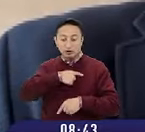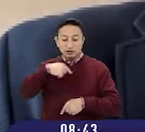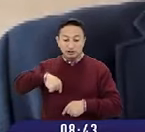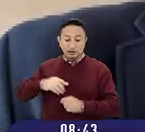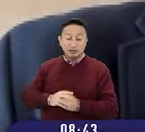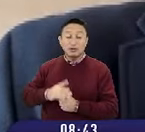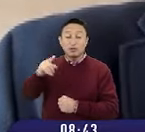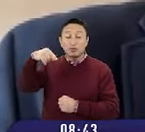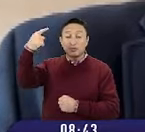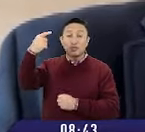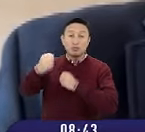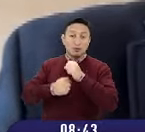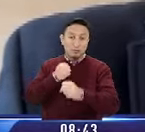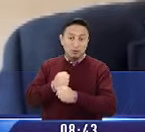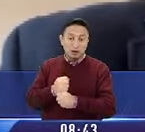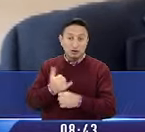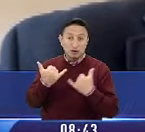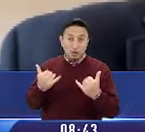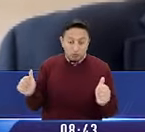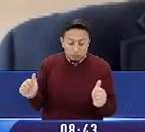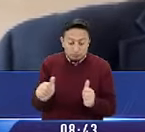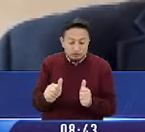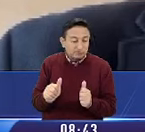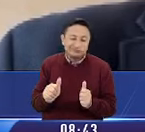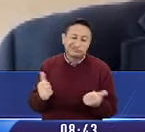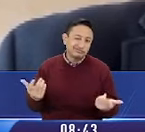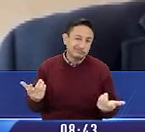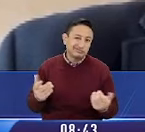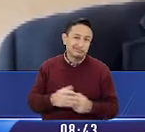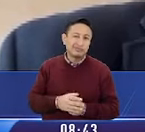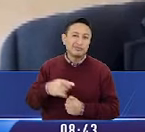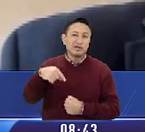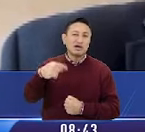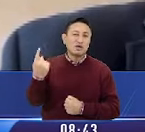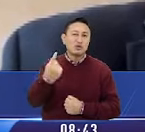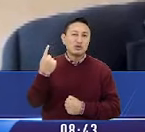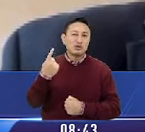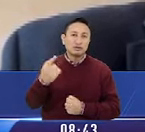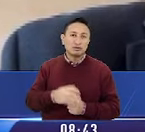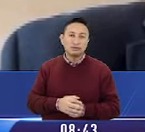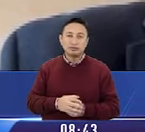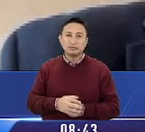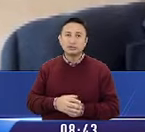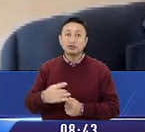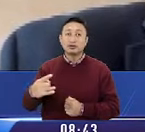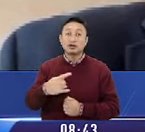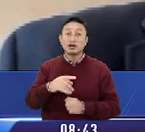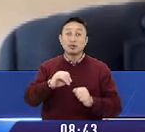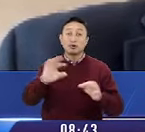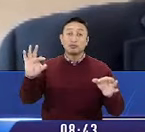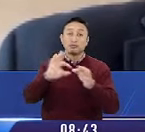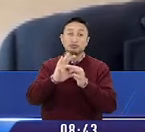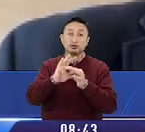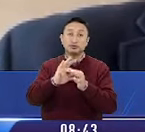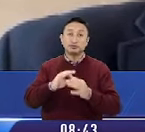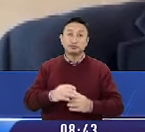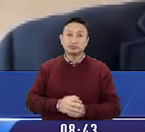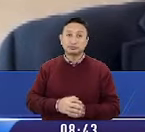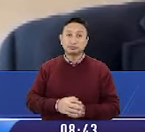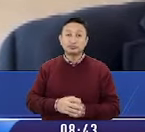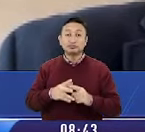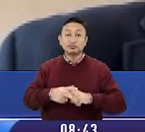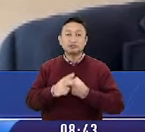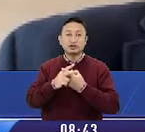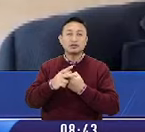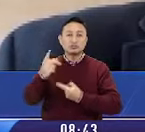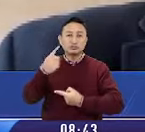mediano y largo plazo, no a corto plazo. A corto plazo lo que afianza justamente son estas posibles alianzas para comenzar a crear